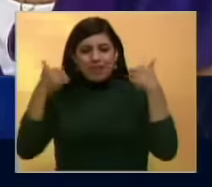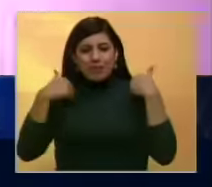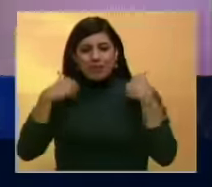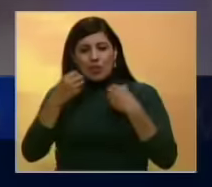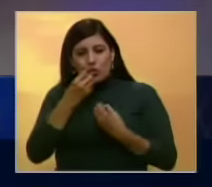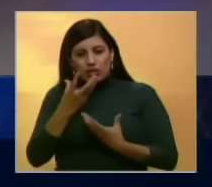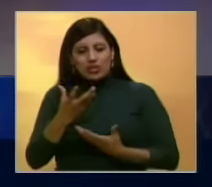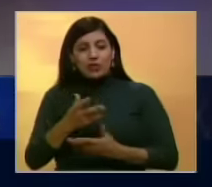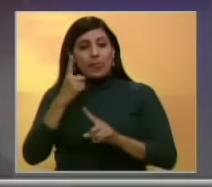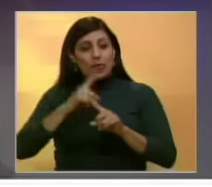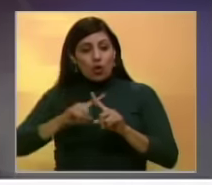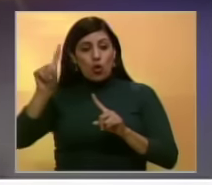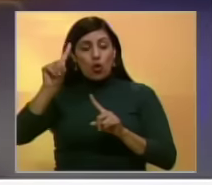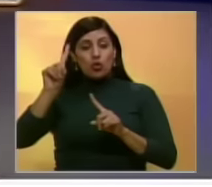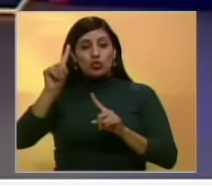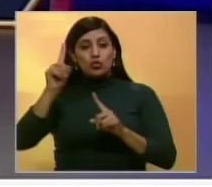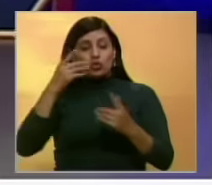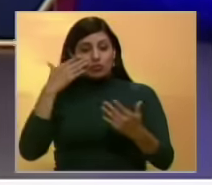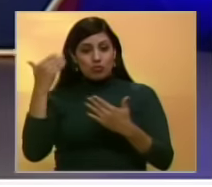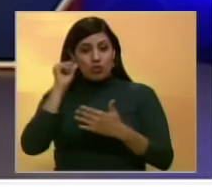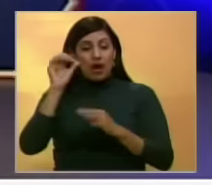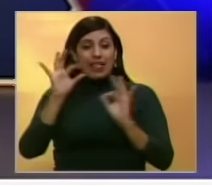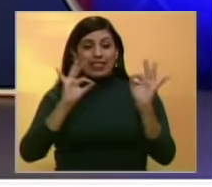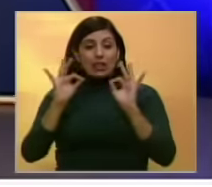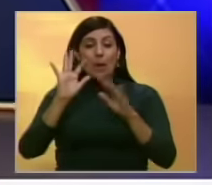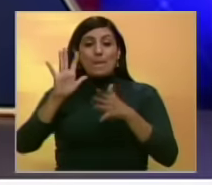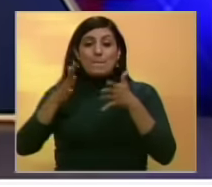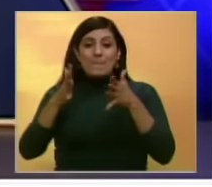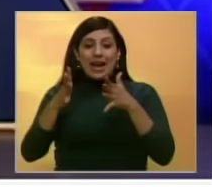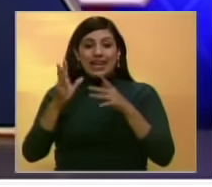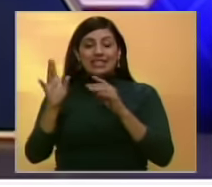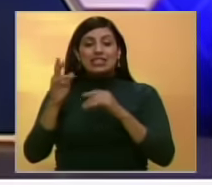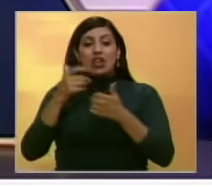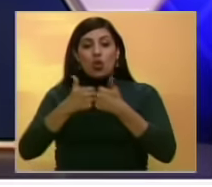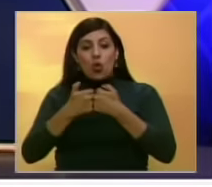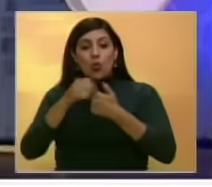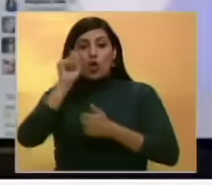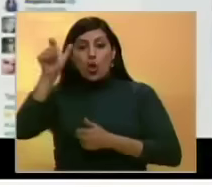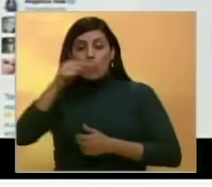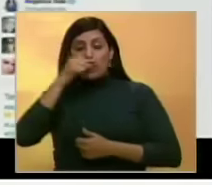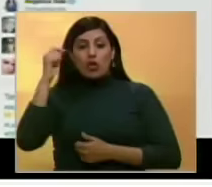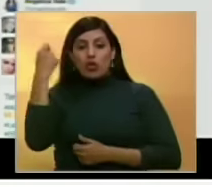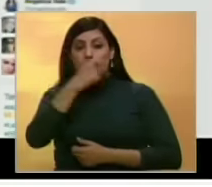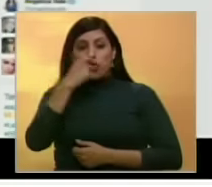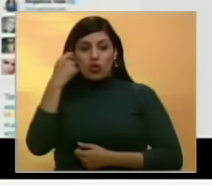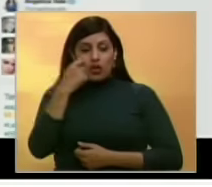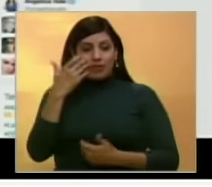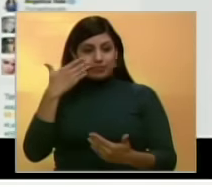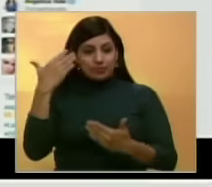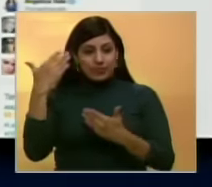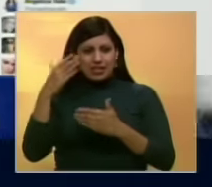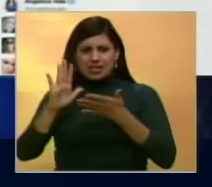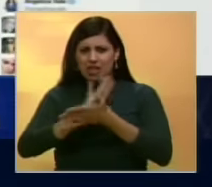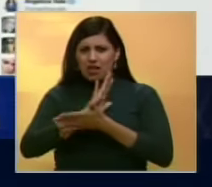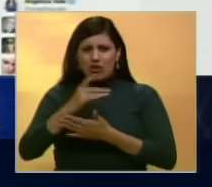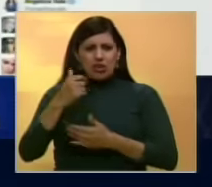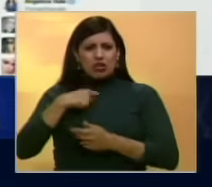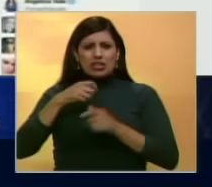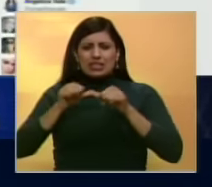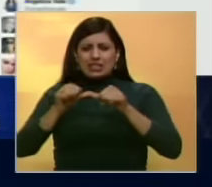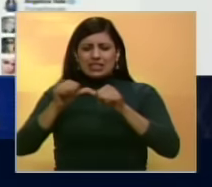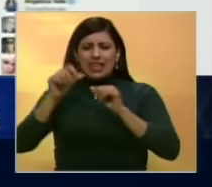bonitos y seguimos con Kate del Castillo y los rumores de una posible de relación con el Chapo Guzmán la actriz acabó con el silencio que